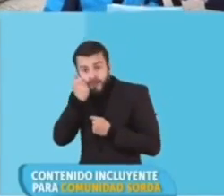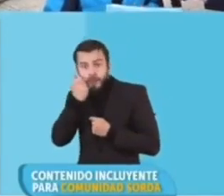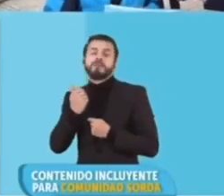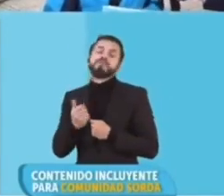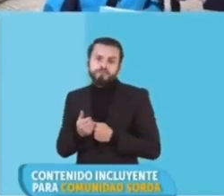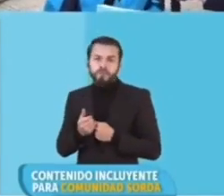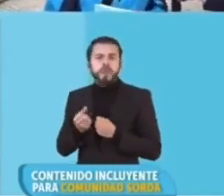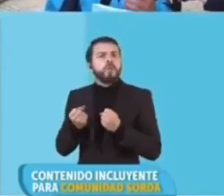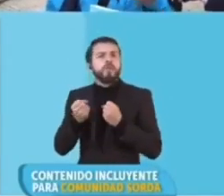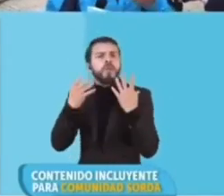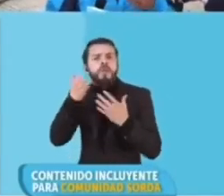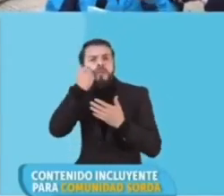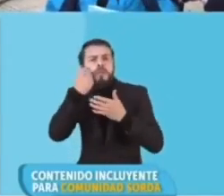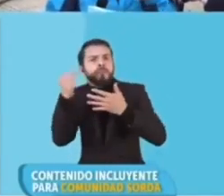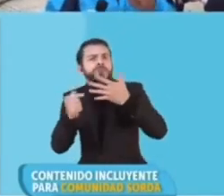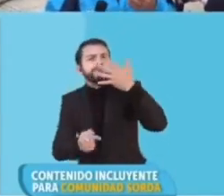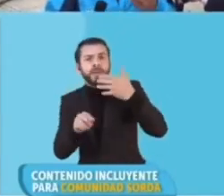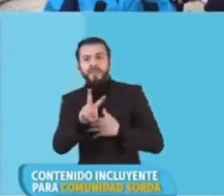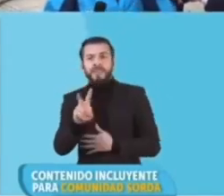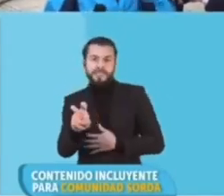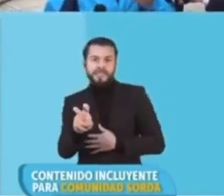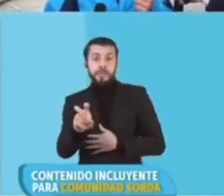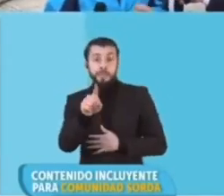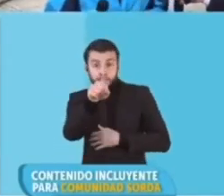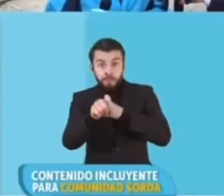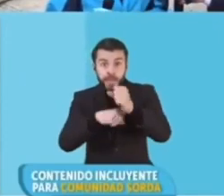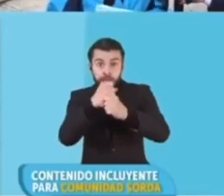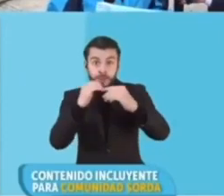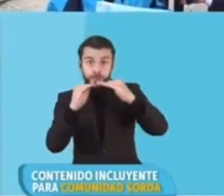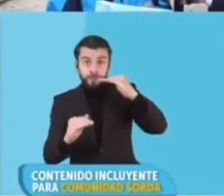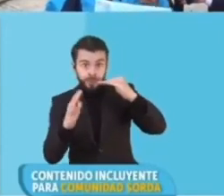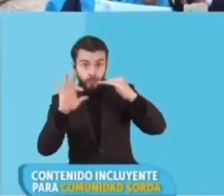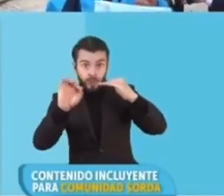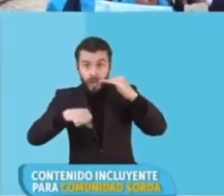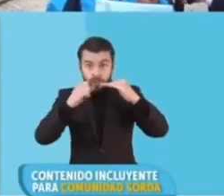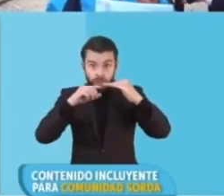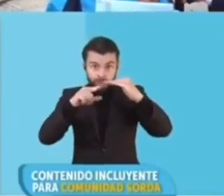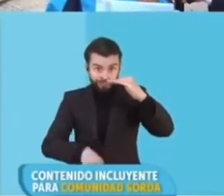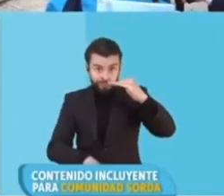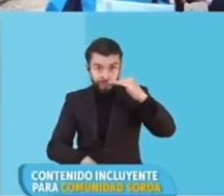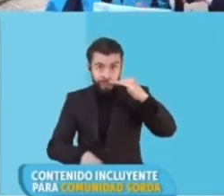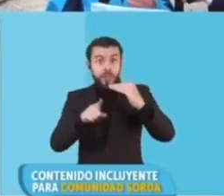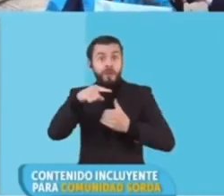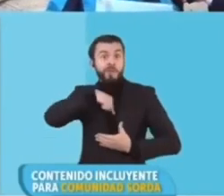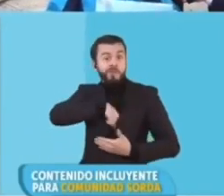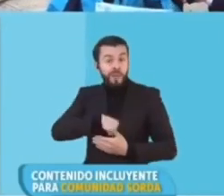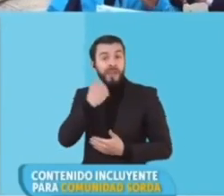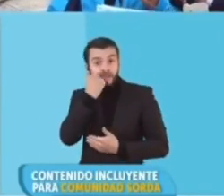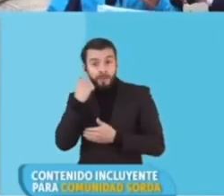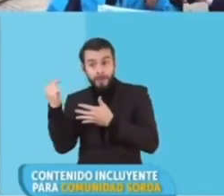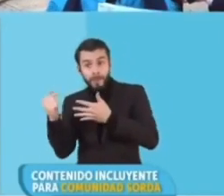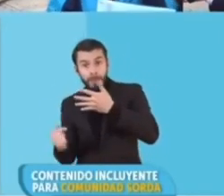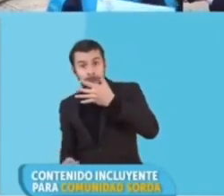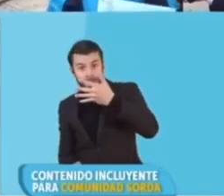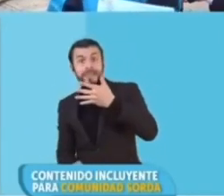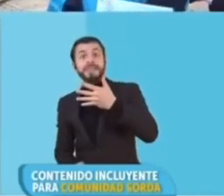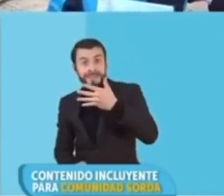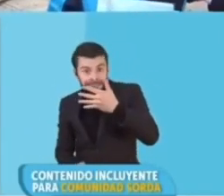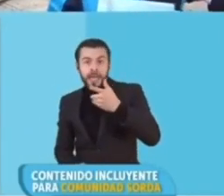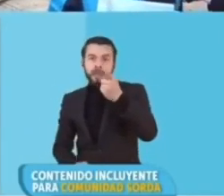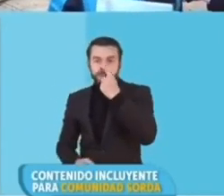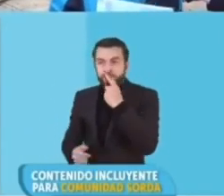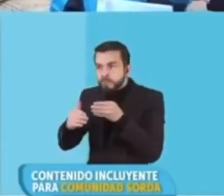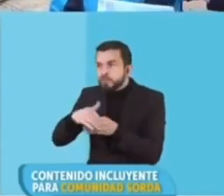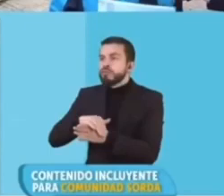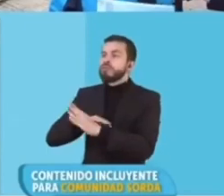en esta etapa de vacunación. Entonces, su merced, menor de 50 años, con alguna de esas 27 comorbilidades, entra a mi vacuna,